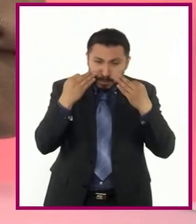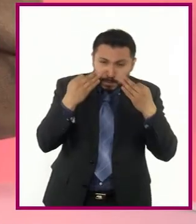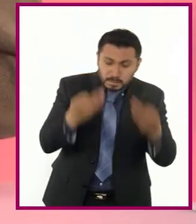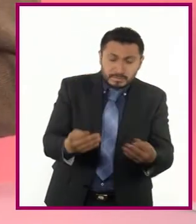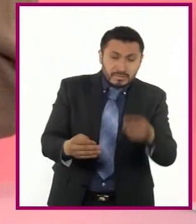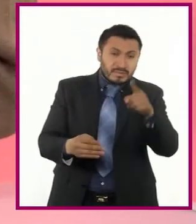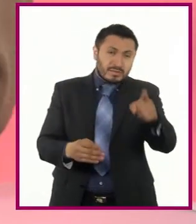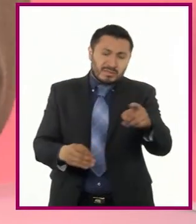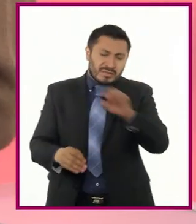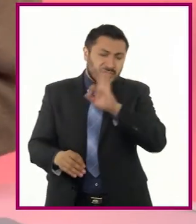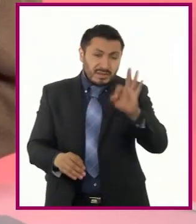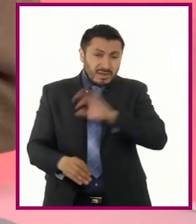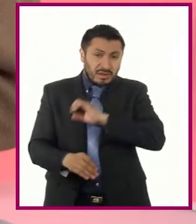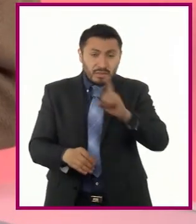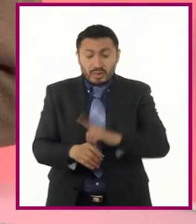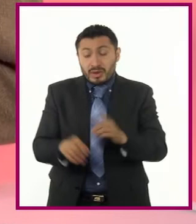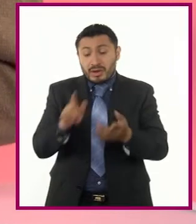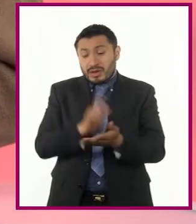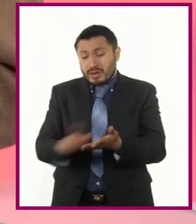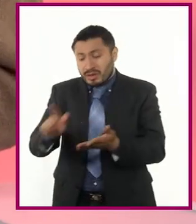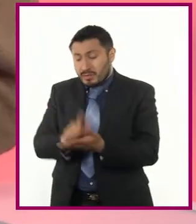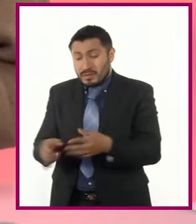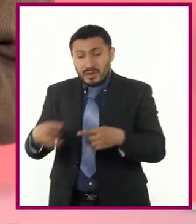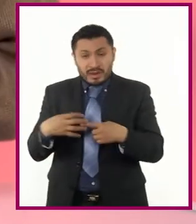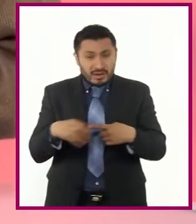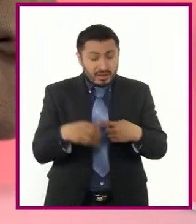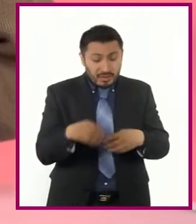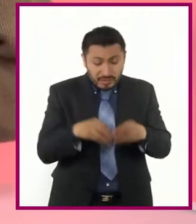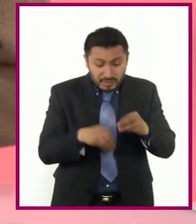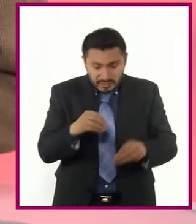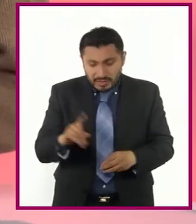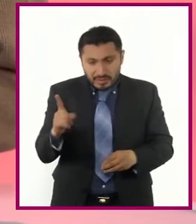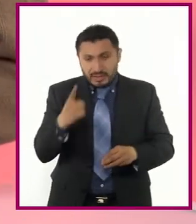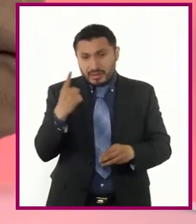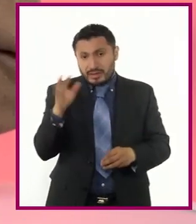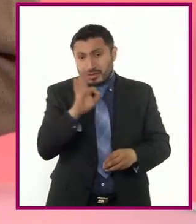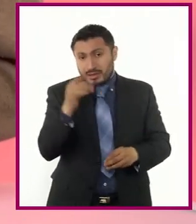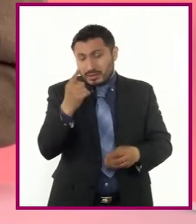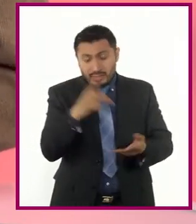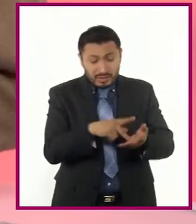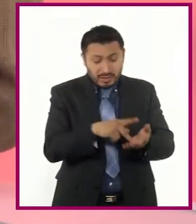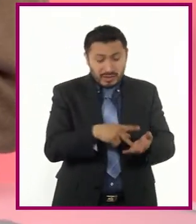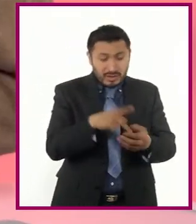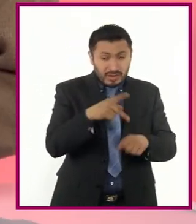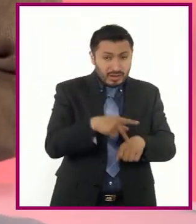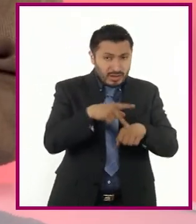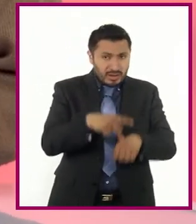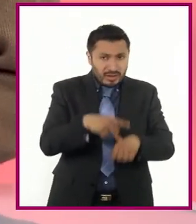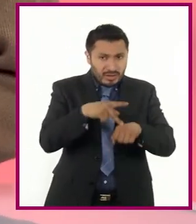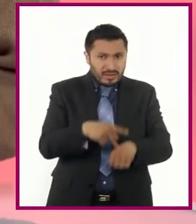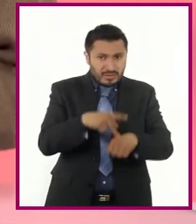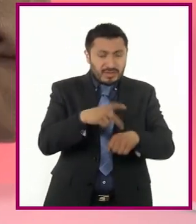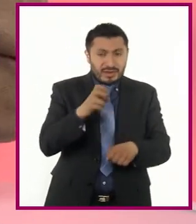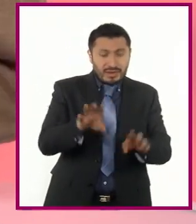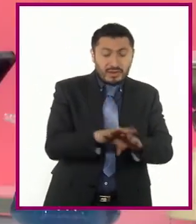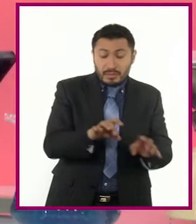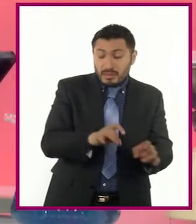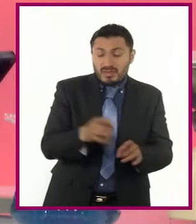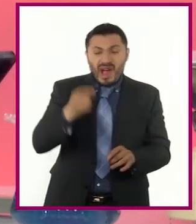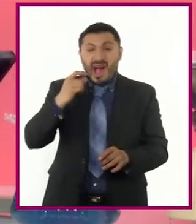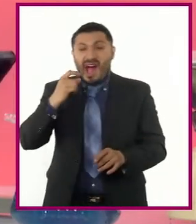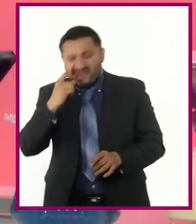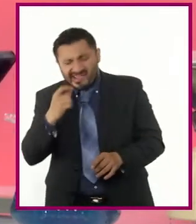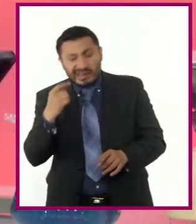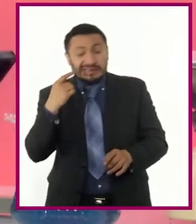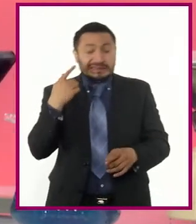ha tenido la situación de estar limpiando frijol. Si se nos va una piedra, pues obviamente ese es un problema que puede causar una pequeña lesión a